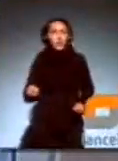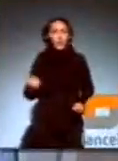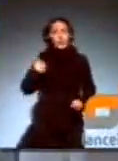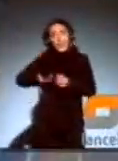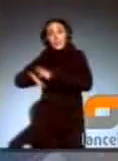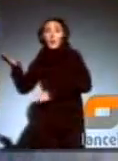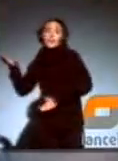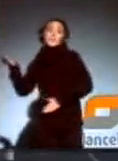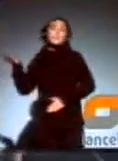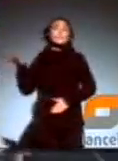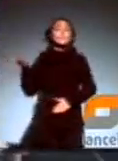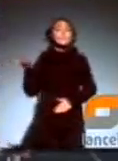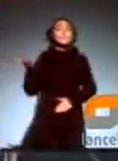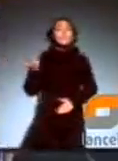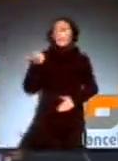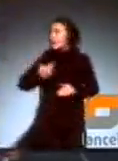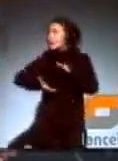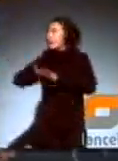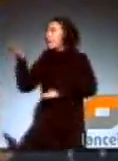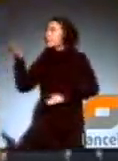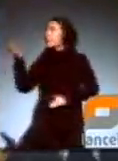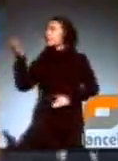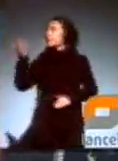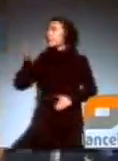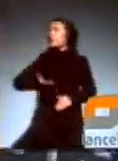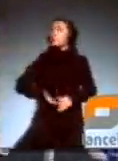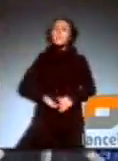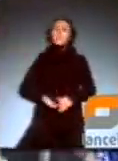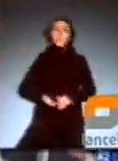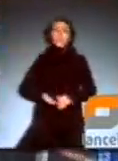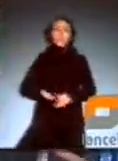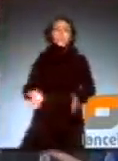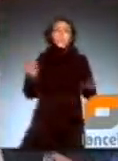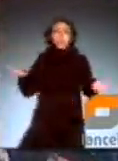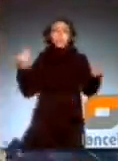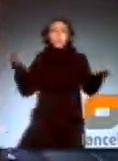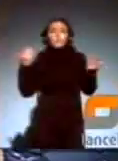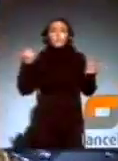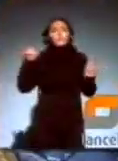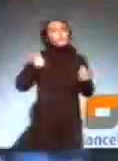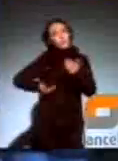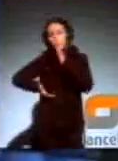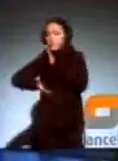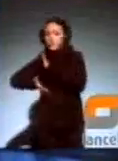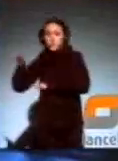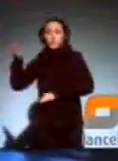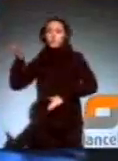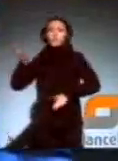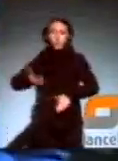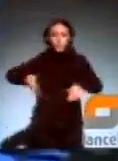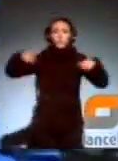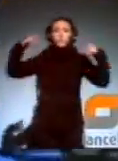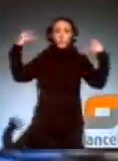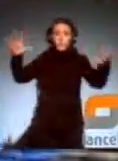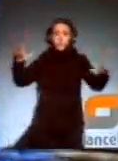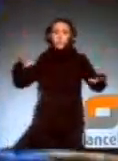Fuerte, más fuerte. Ya se va. Qué bonito, qué bonito. Qué bonito.